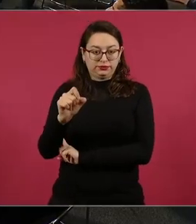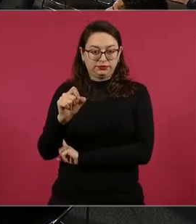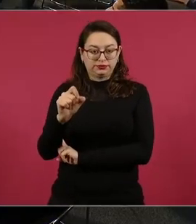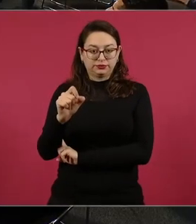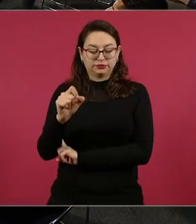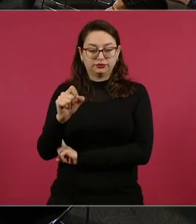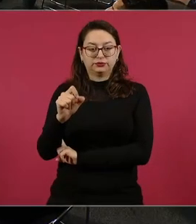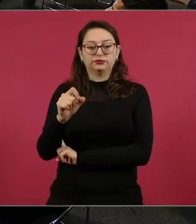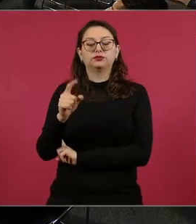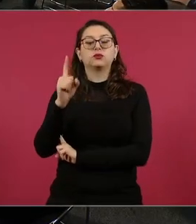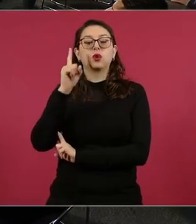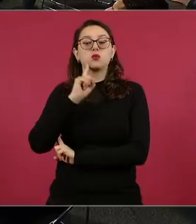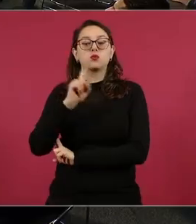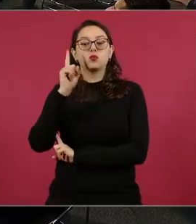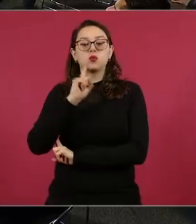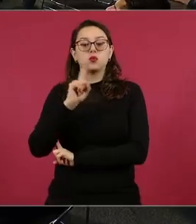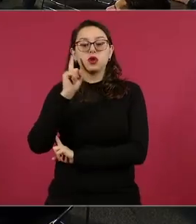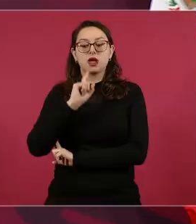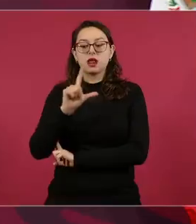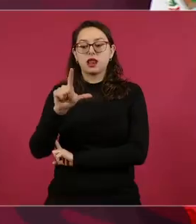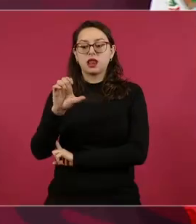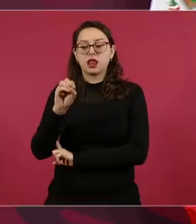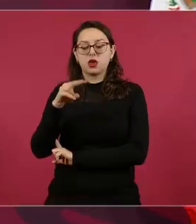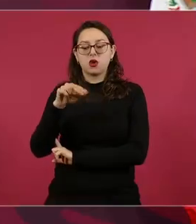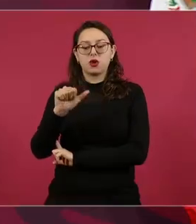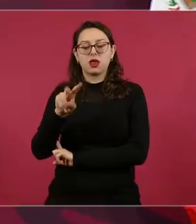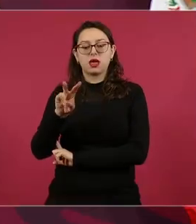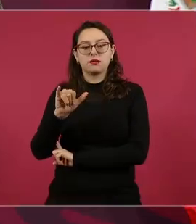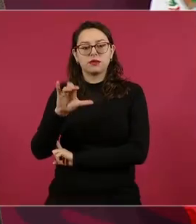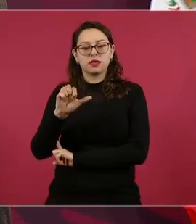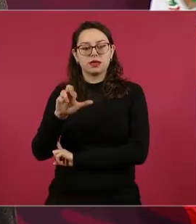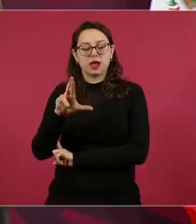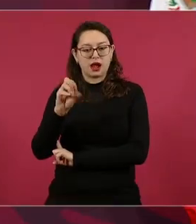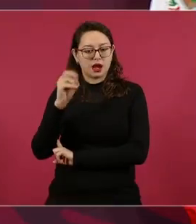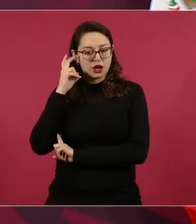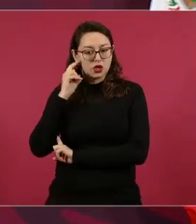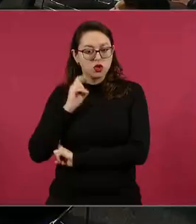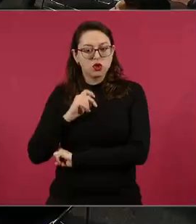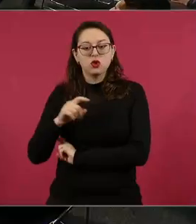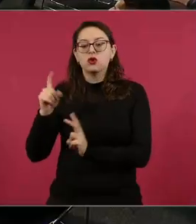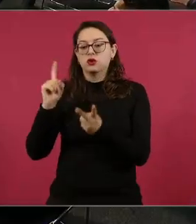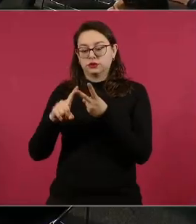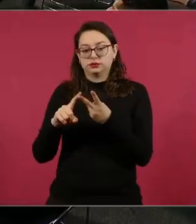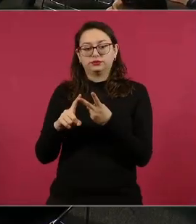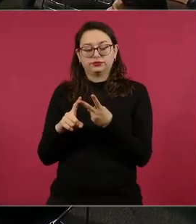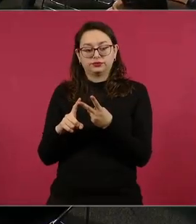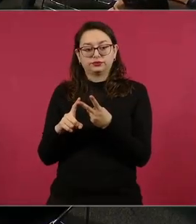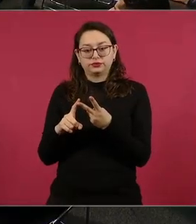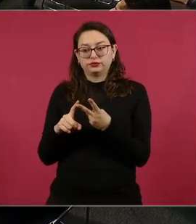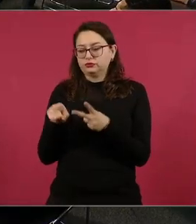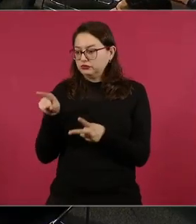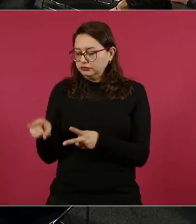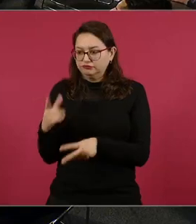defensora de la independencia, compañera de Andrés Quintana Roo,